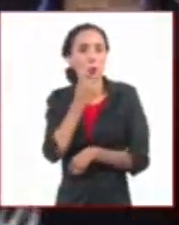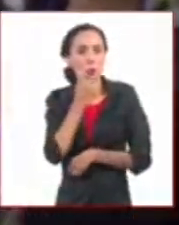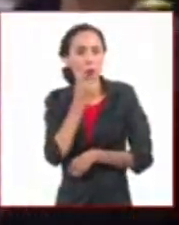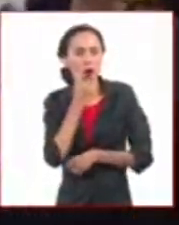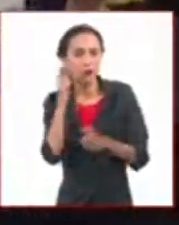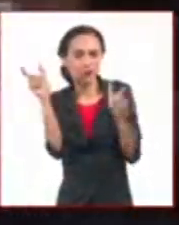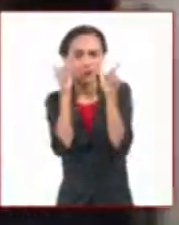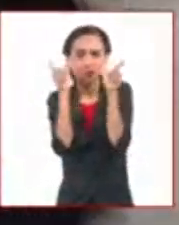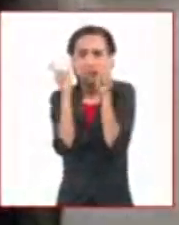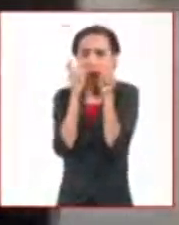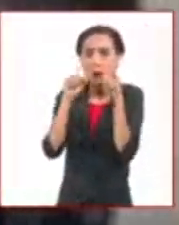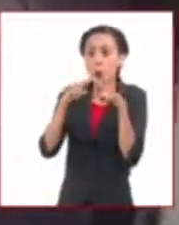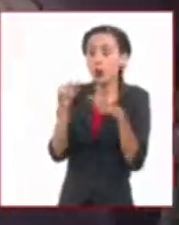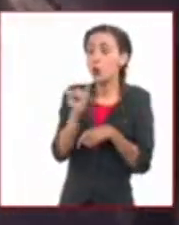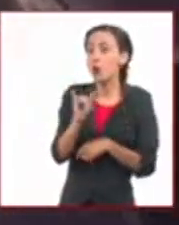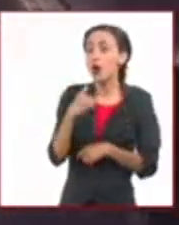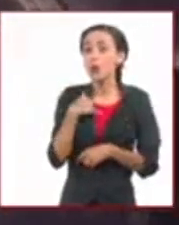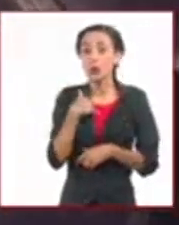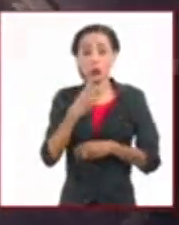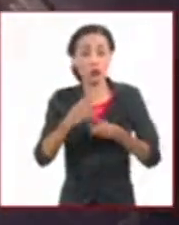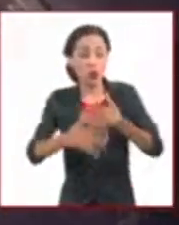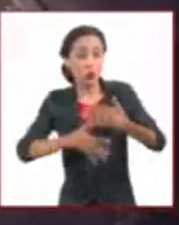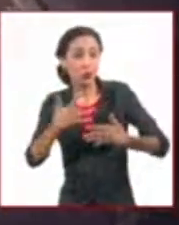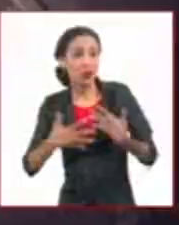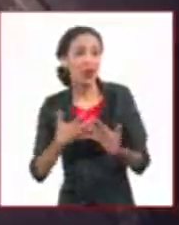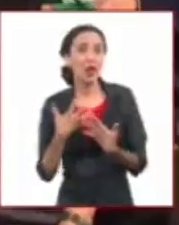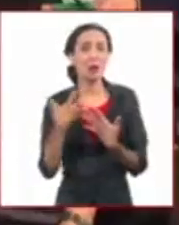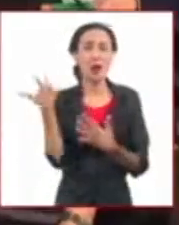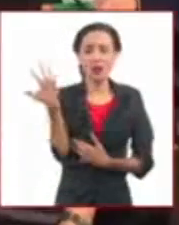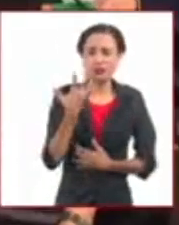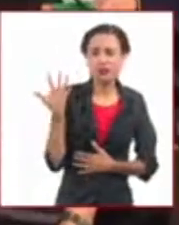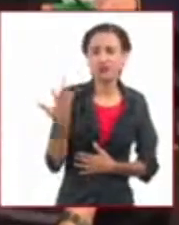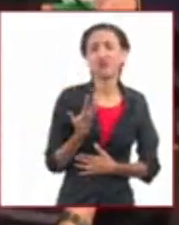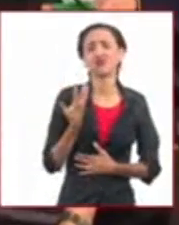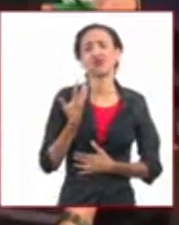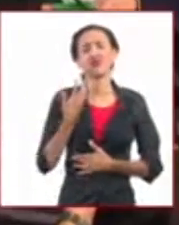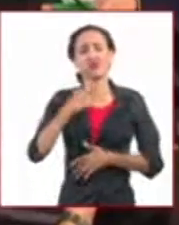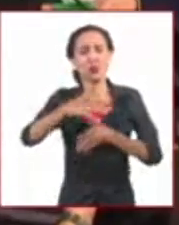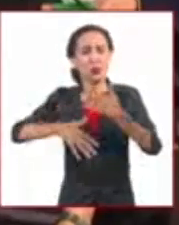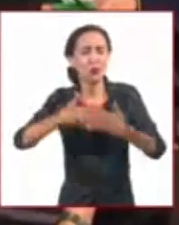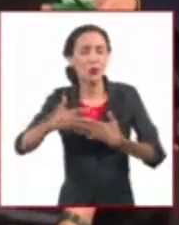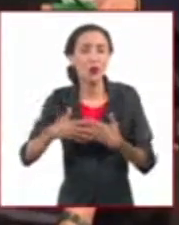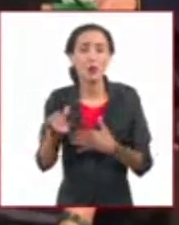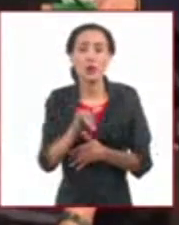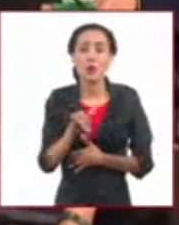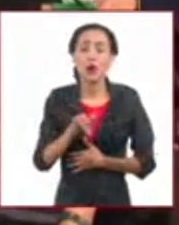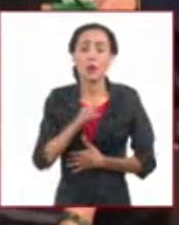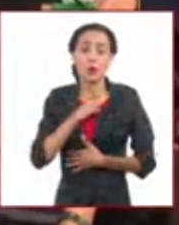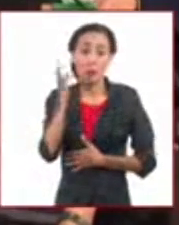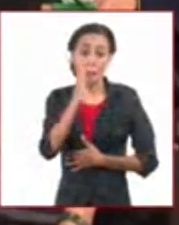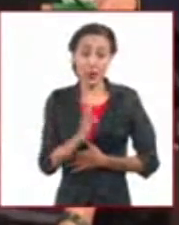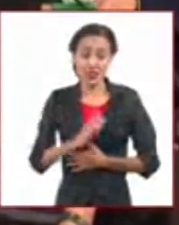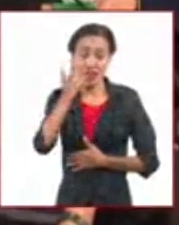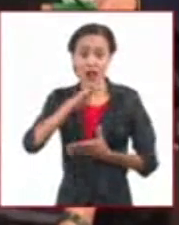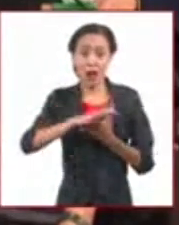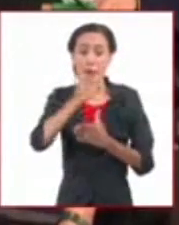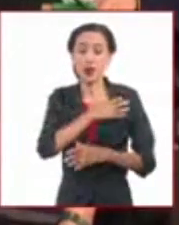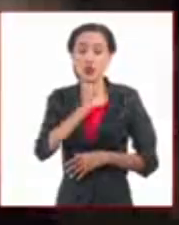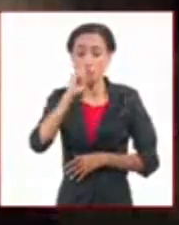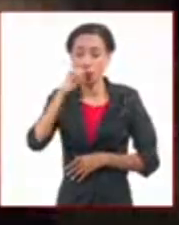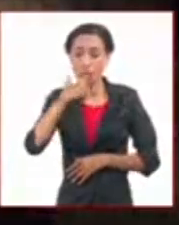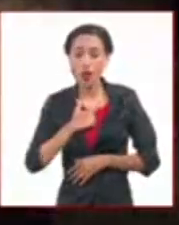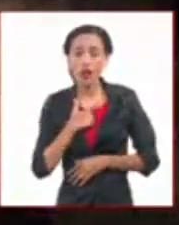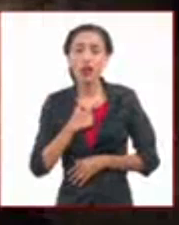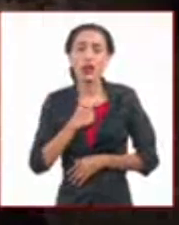crecientes amenazas que enfrentan ecosistemas claves para el clima global como la amazonía y los pueblos indígenas que los habitan